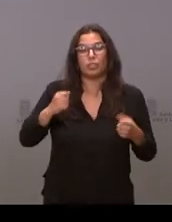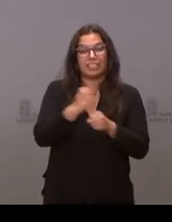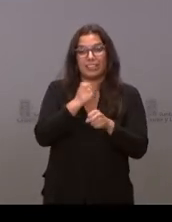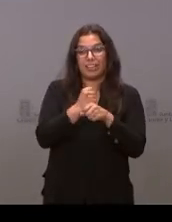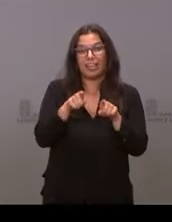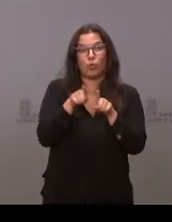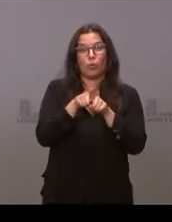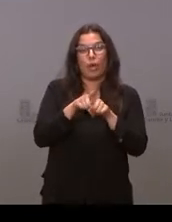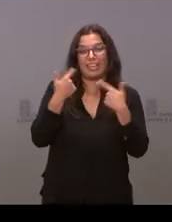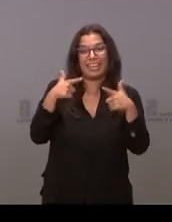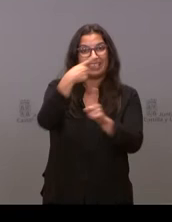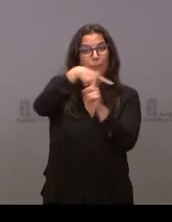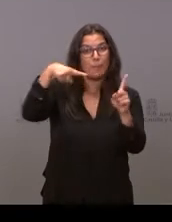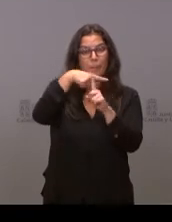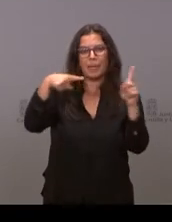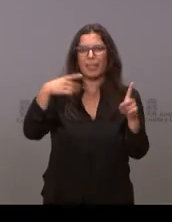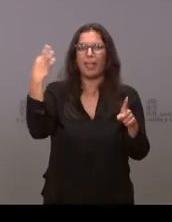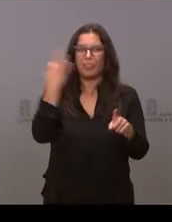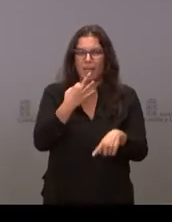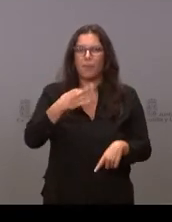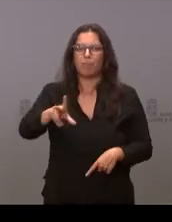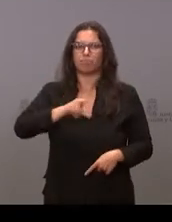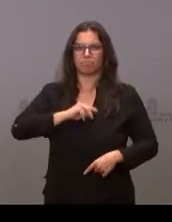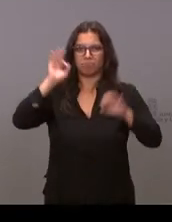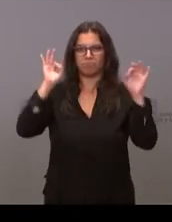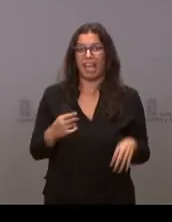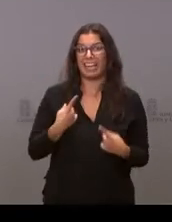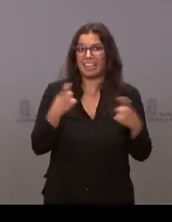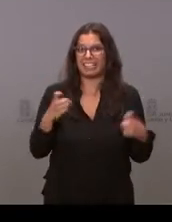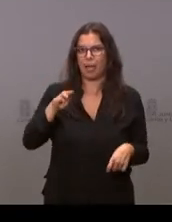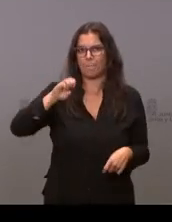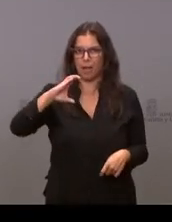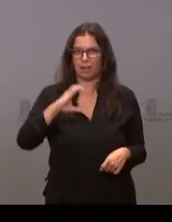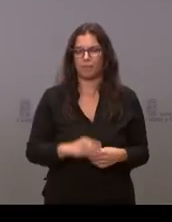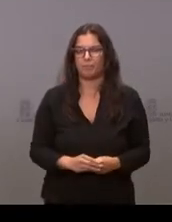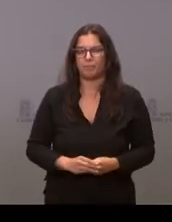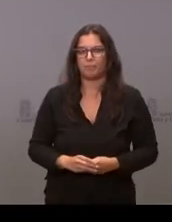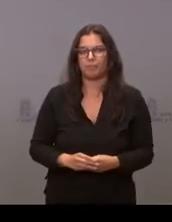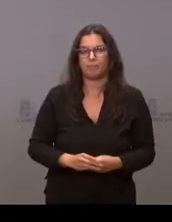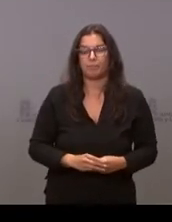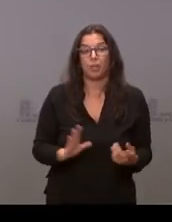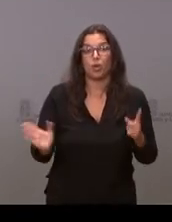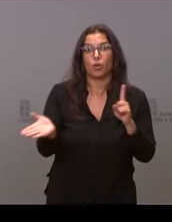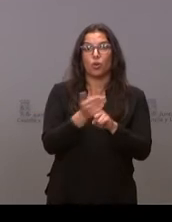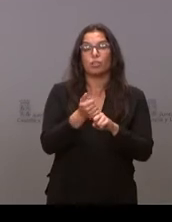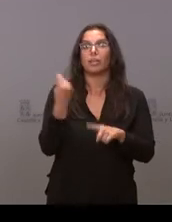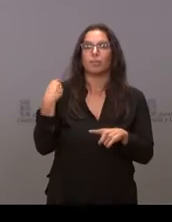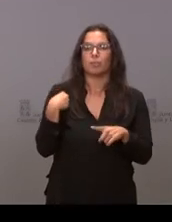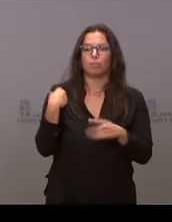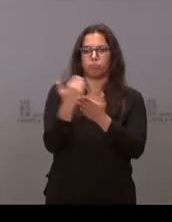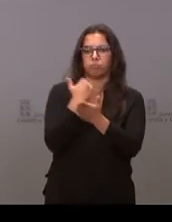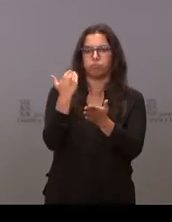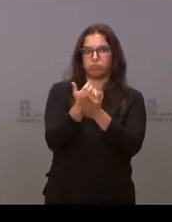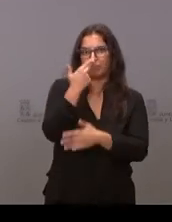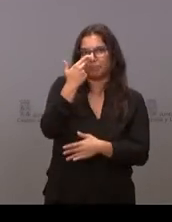ganadería española que merece la PAC, que necesita la PAC, para conseguir esos umbrales de rentabilidad. Se mencionaba